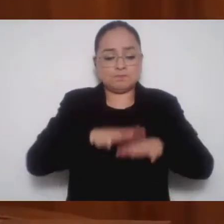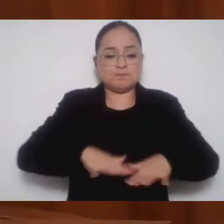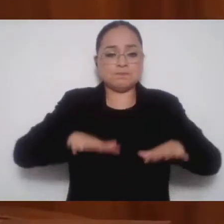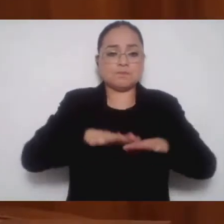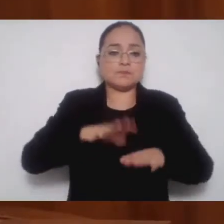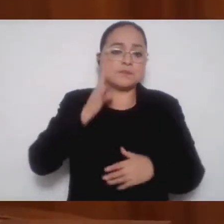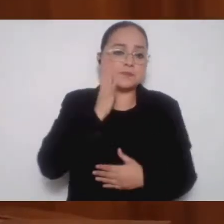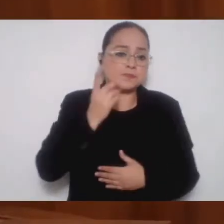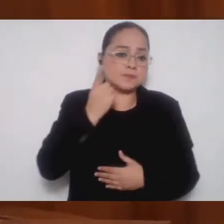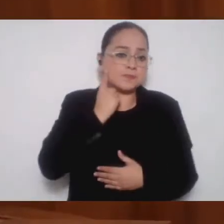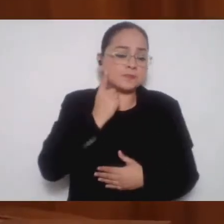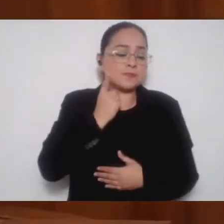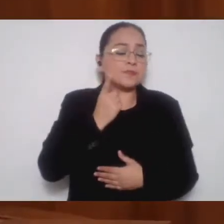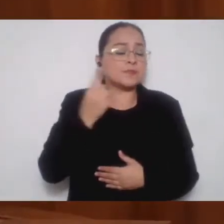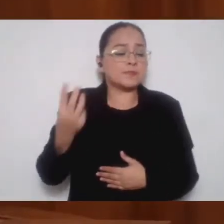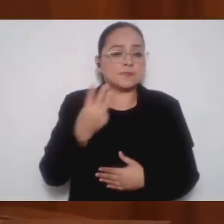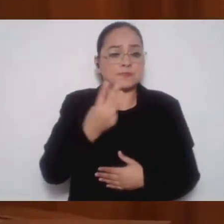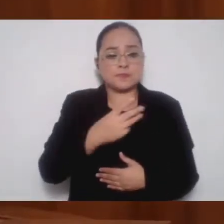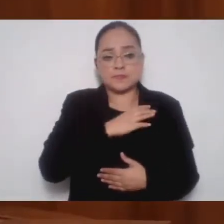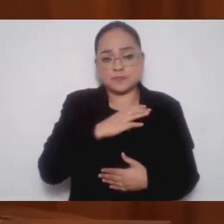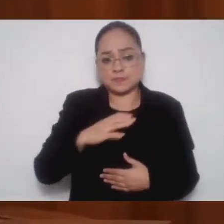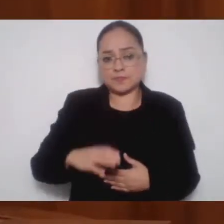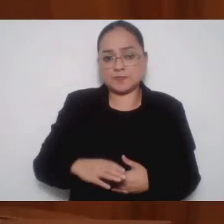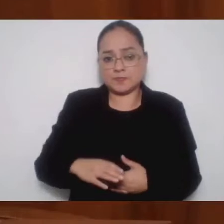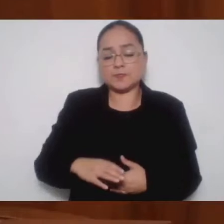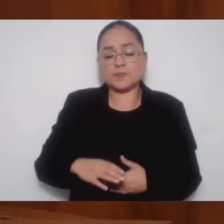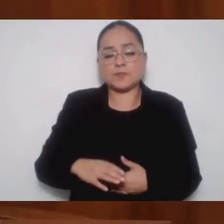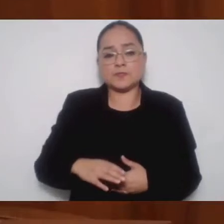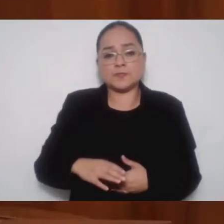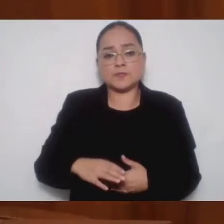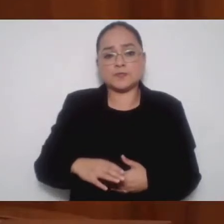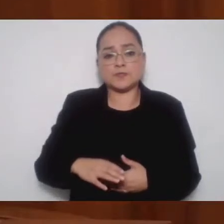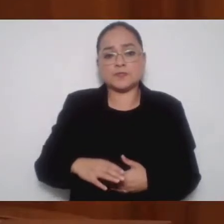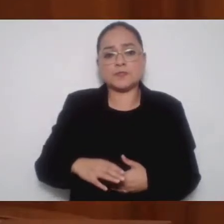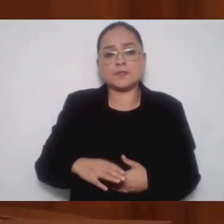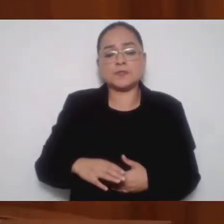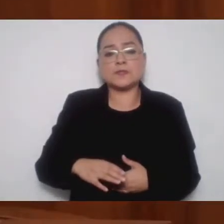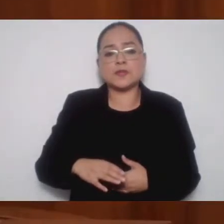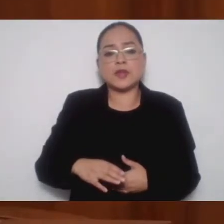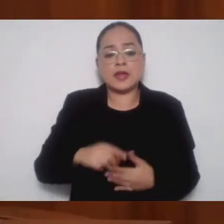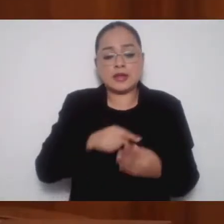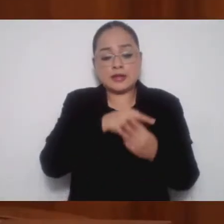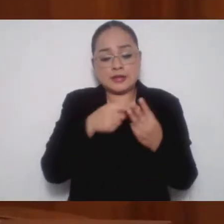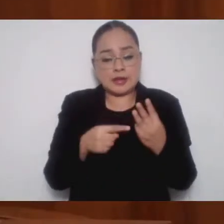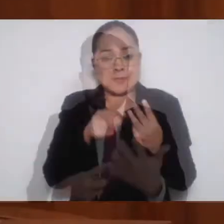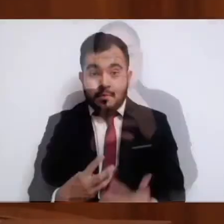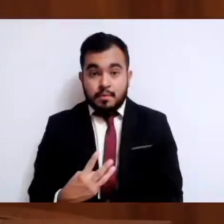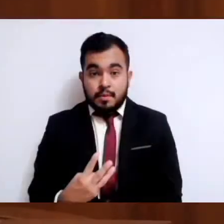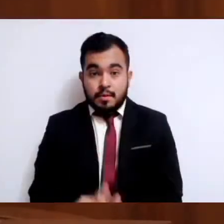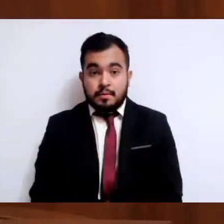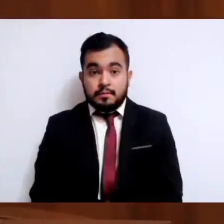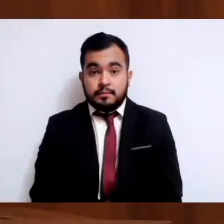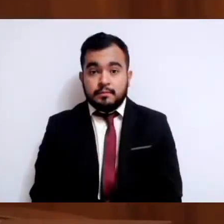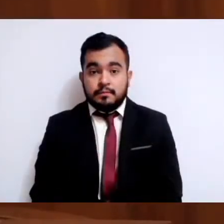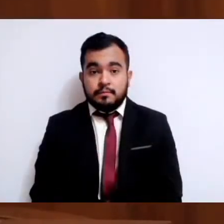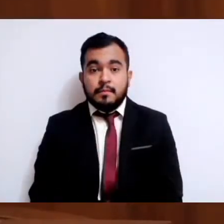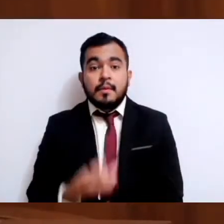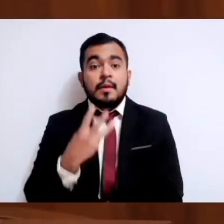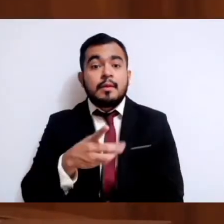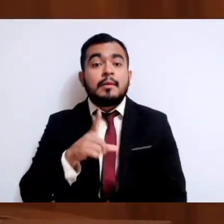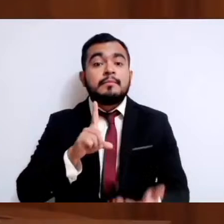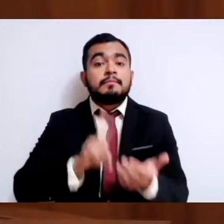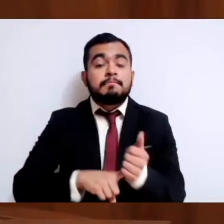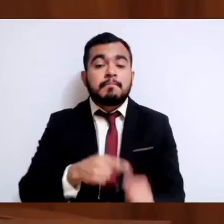Pleno de la Asamblea la terna de candidatos para que de entre ellos se designe